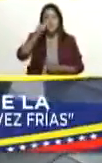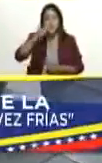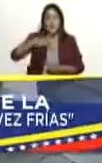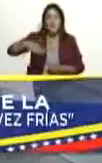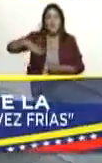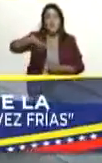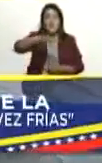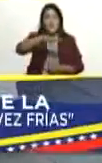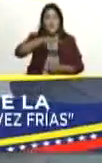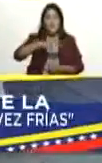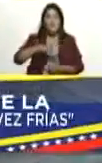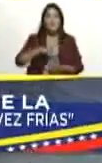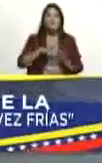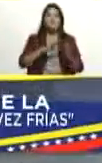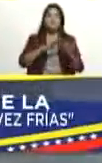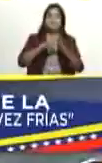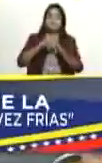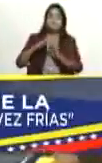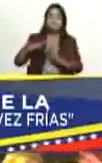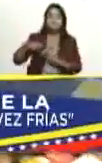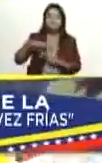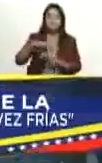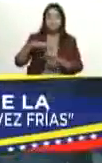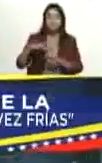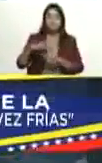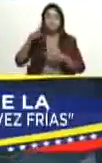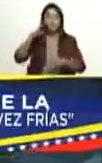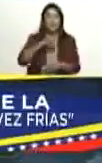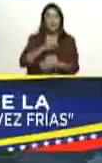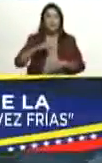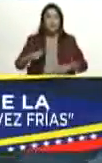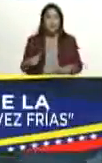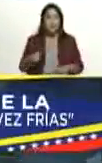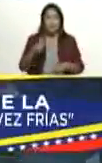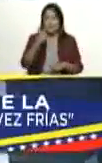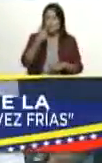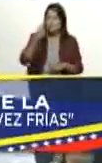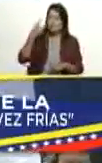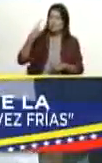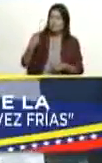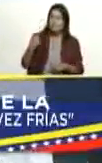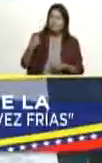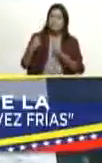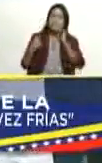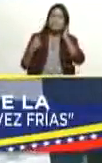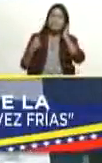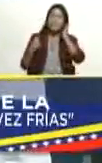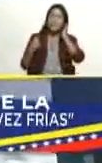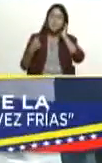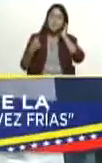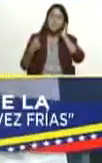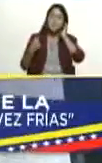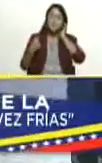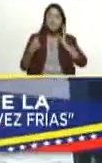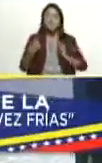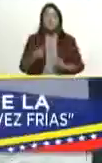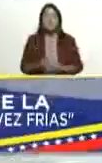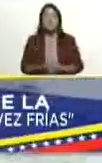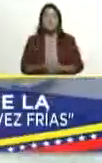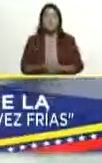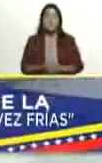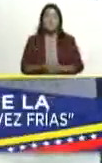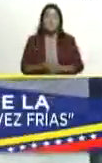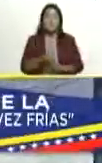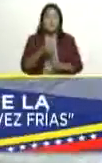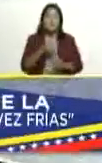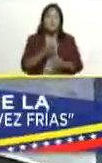de salud, las bricomiles en las comunidades, los últimos anuncios emitidos por la Organización Mundial de la Salud con respecto al decreto del fin de la